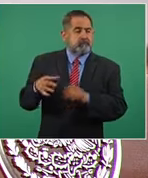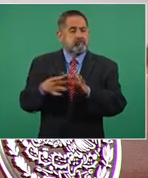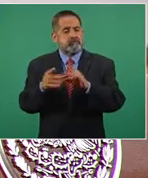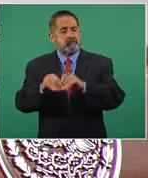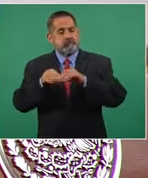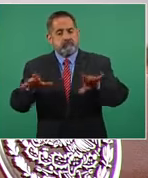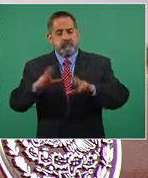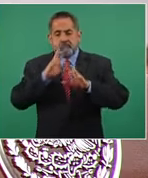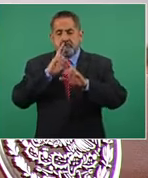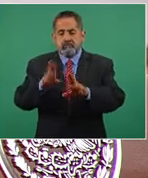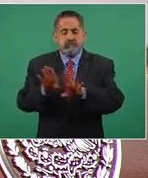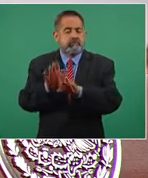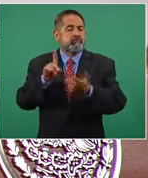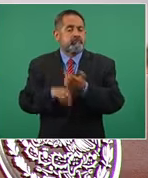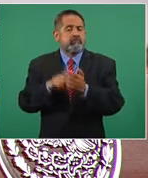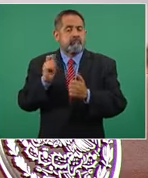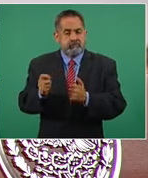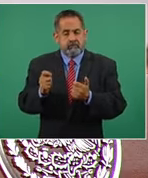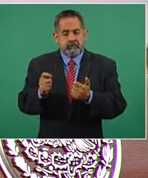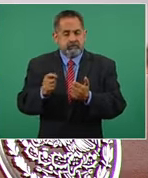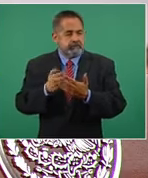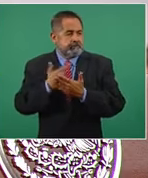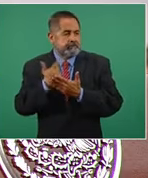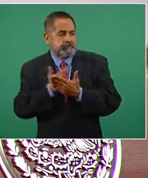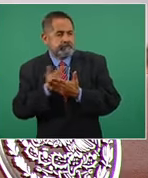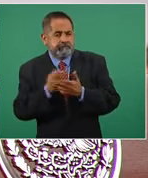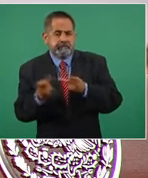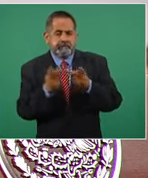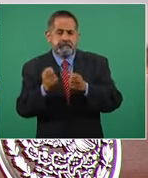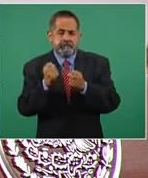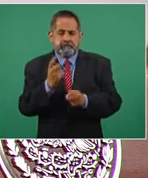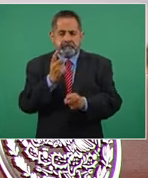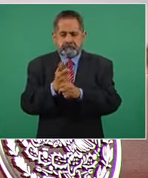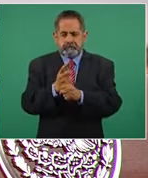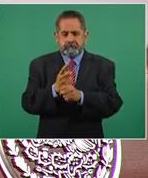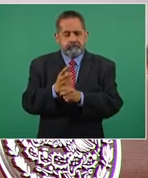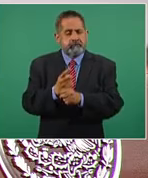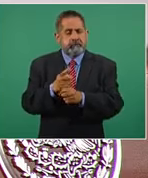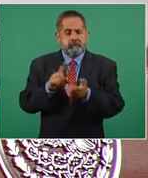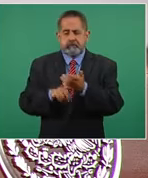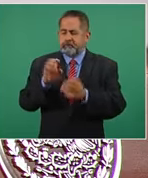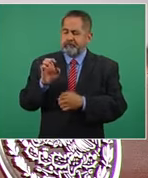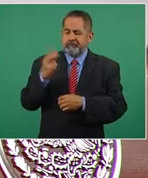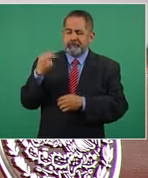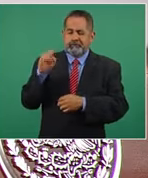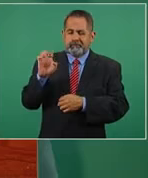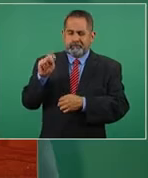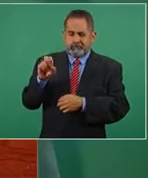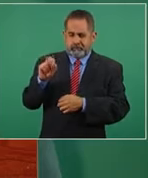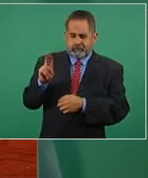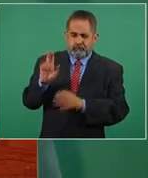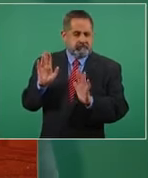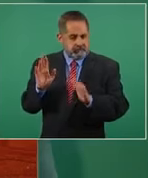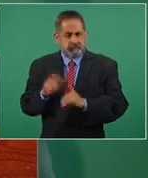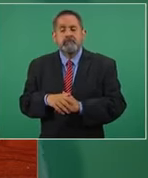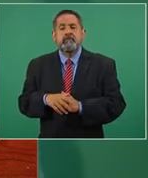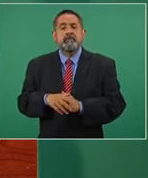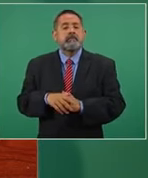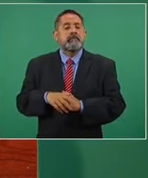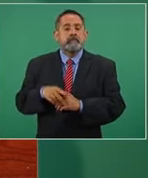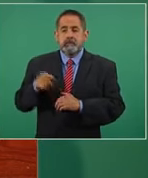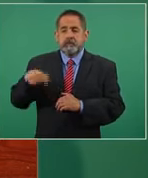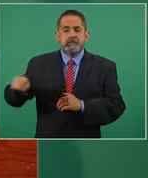los resultados de la Encuesta Nacional de Seguridad Pública Urbana, la ENSU, donde la